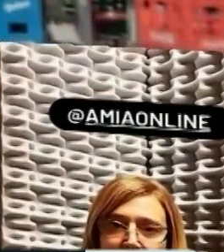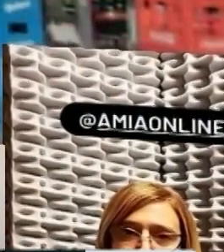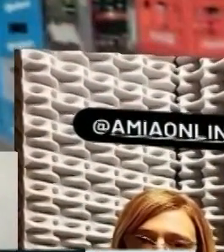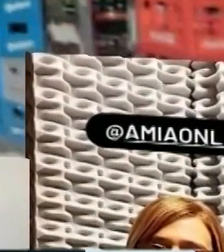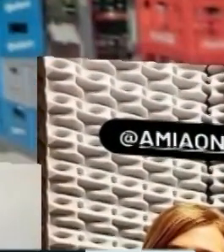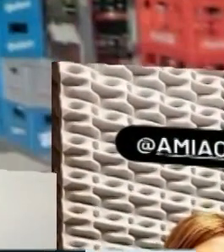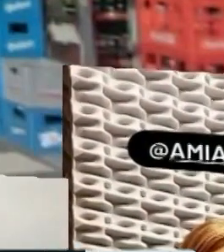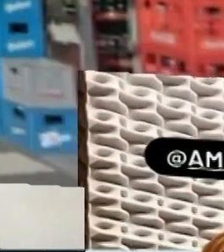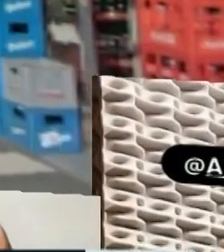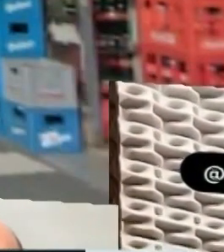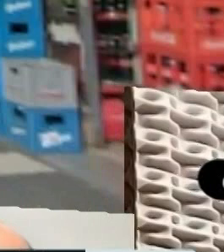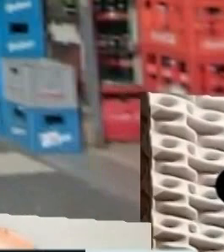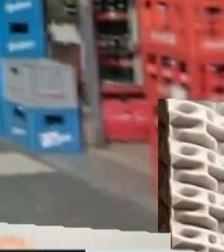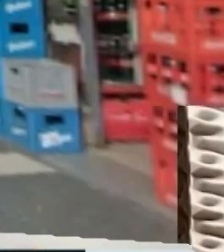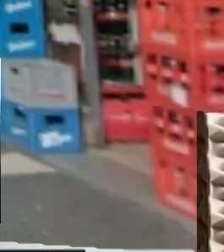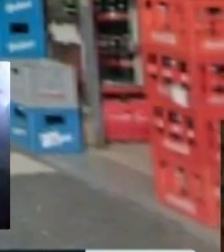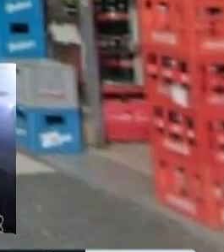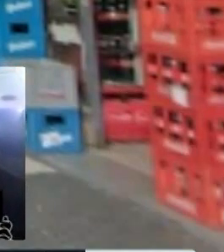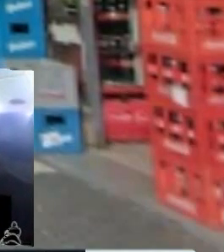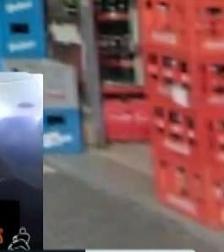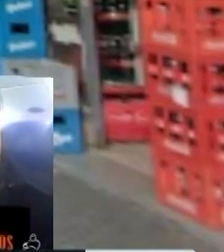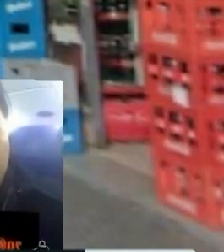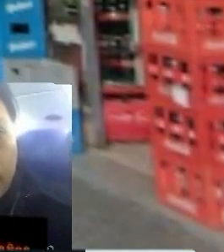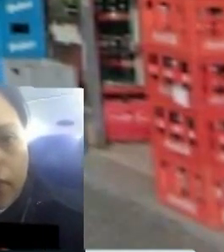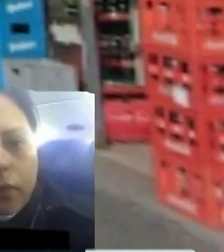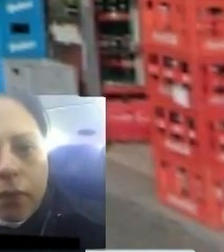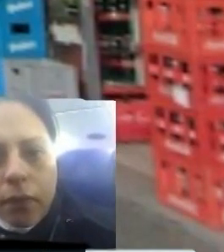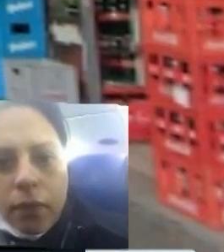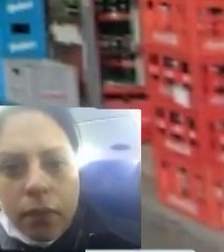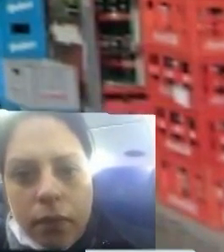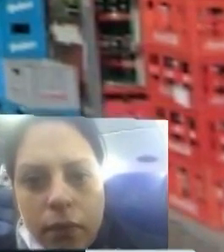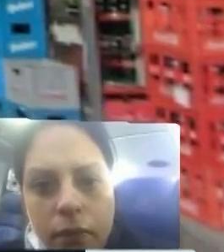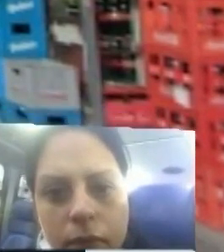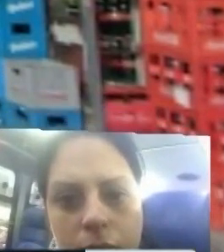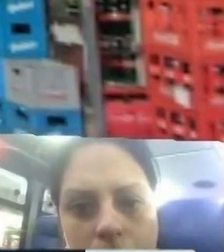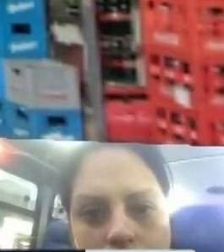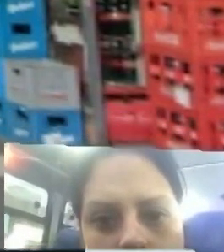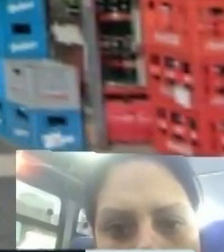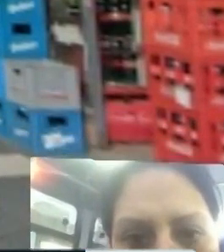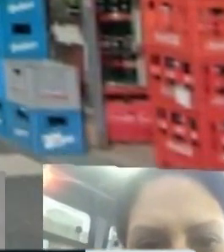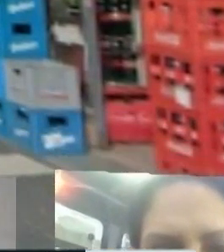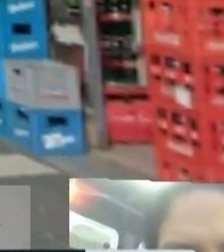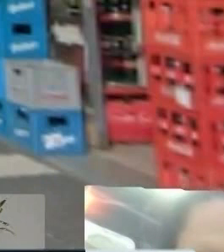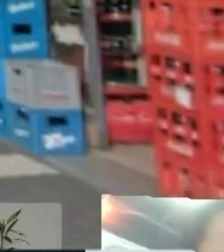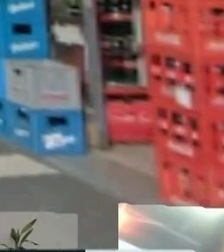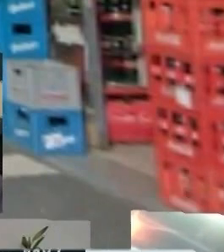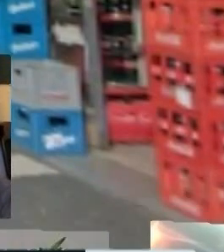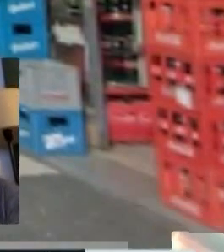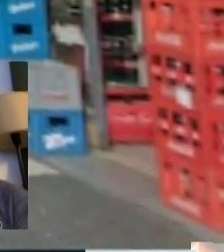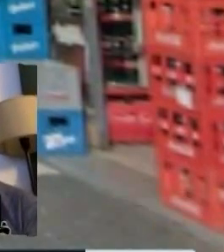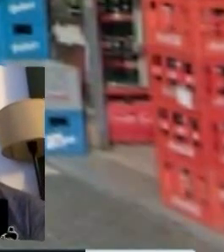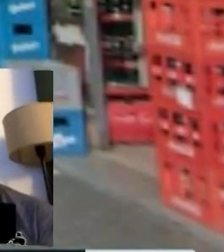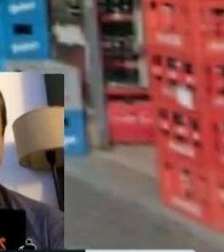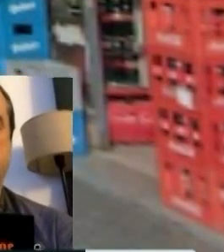Perlmulfer, Fernando Roberto Pérez, Abraham Jaime Plasky, Silvia Inés Pornoy, Olegario